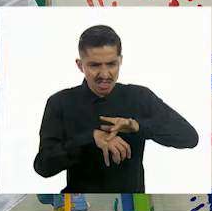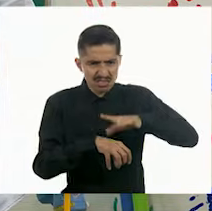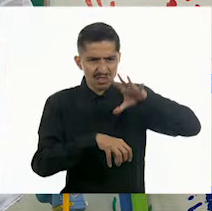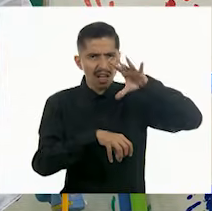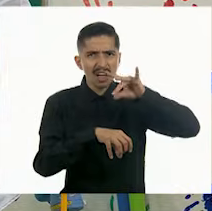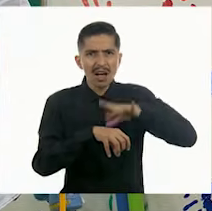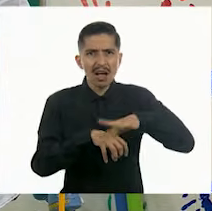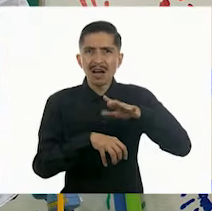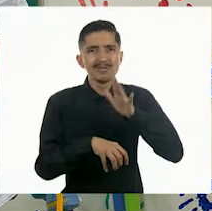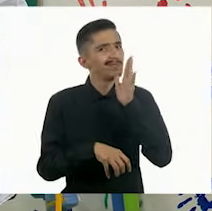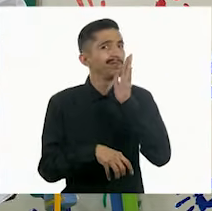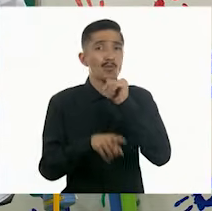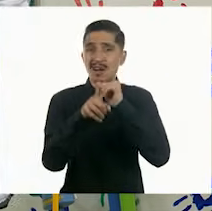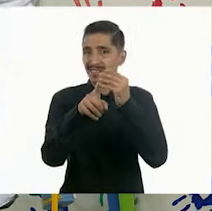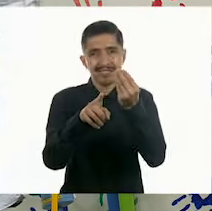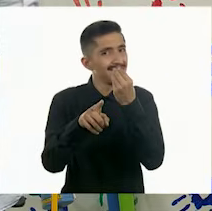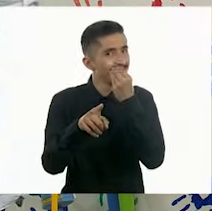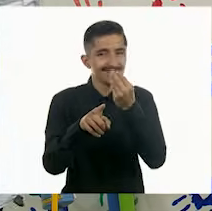consumirlas. Claro.